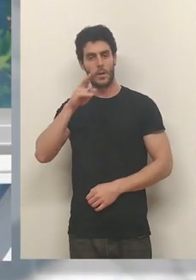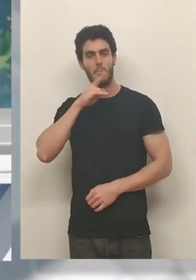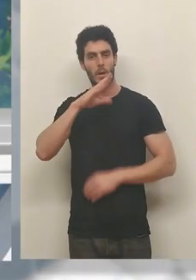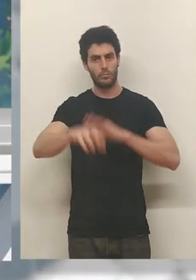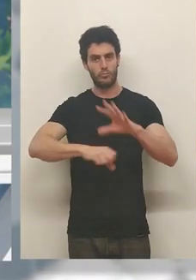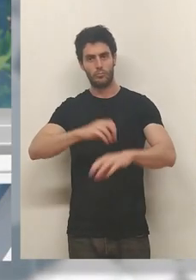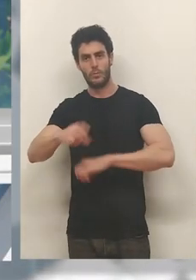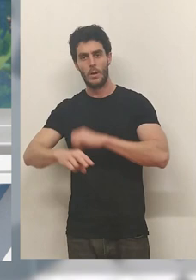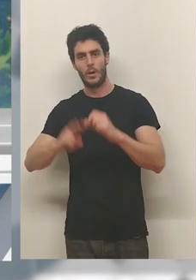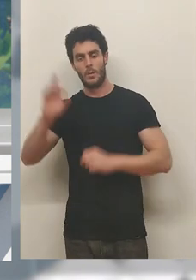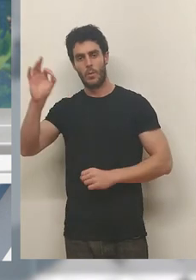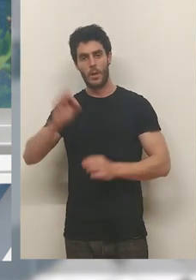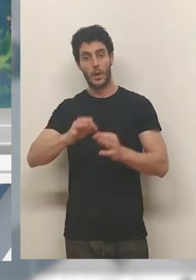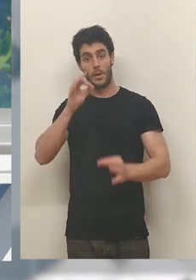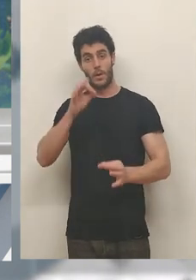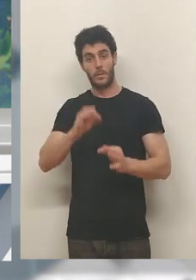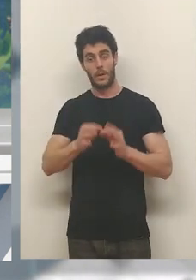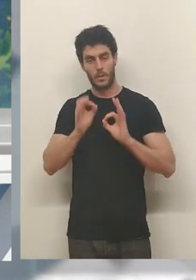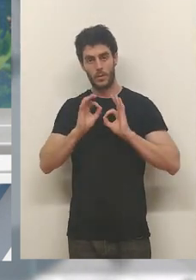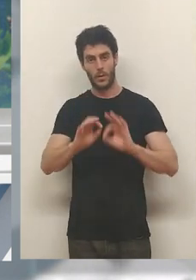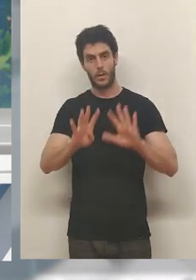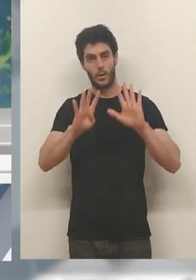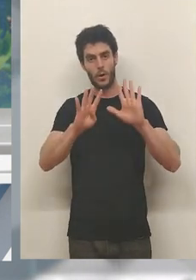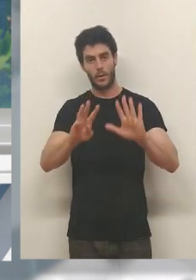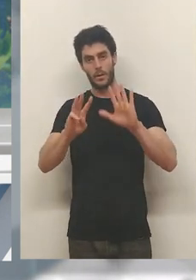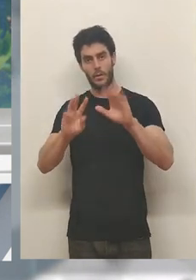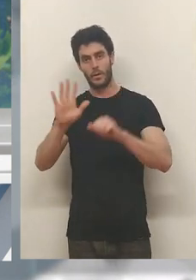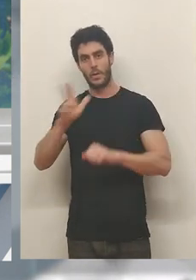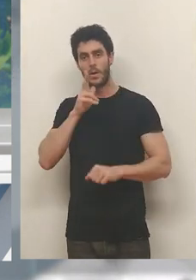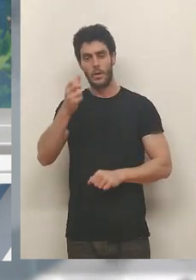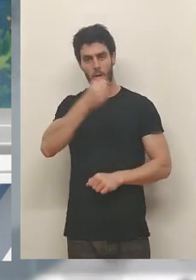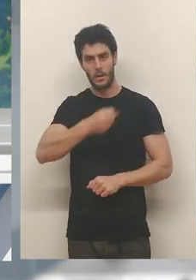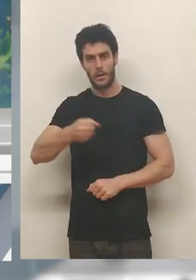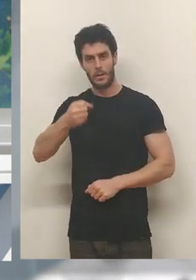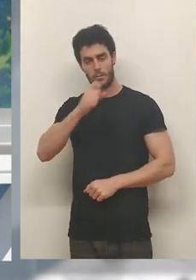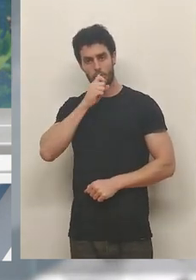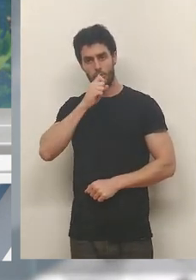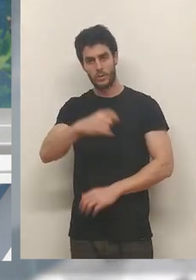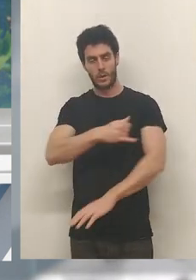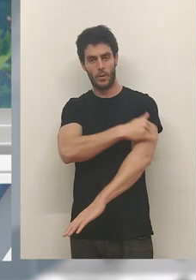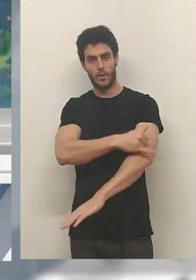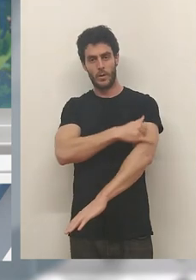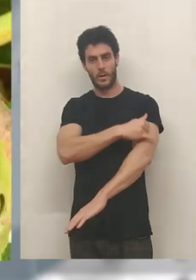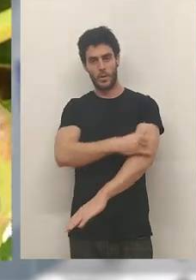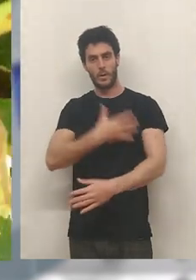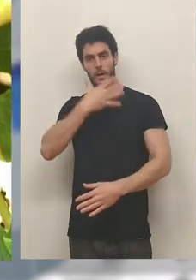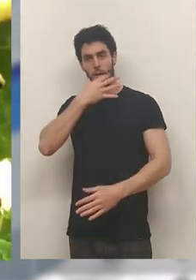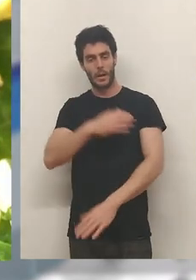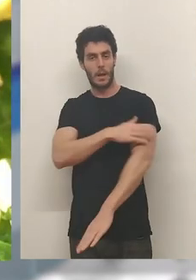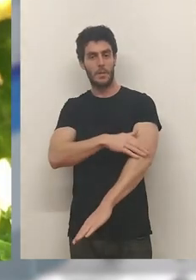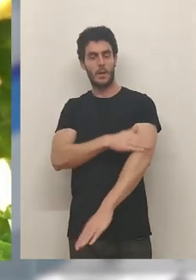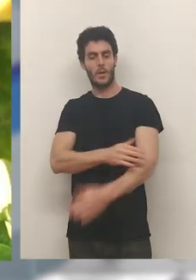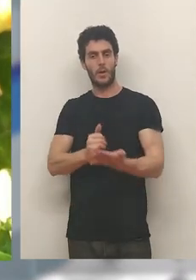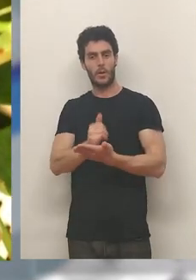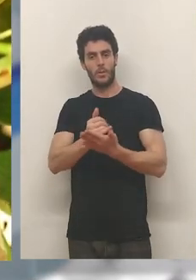La Rioja cosechará en verde poco más del 2% de sus viñedos, en concreto 985 hectáreas. Así se lo ha comunicado el Gobierno de La